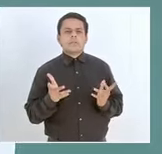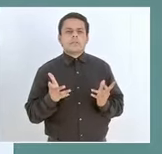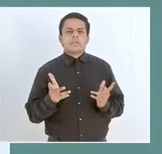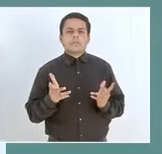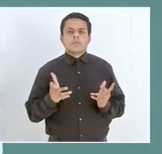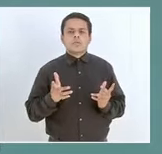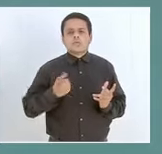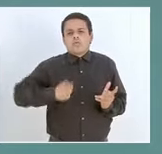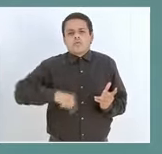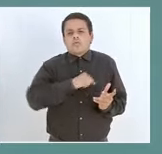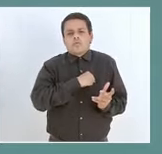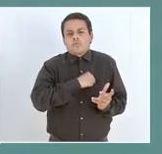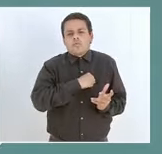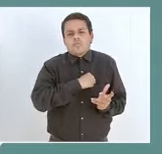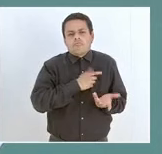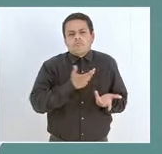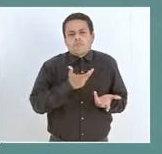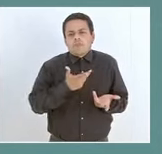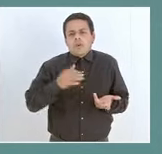tendrá